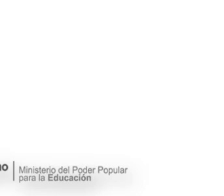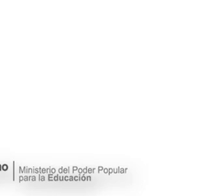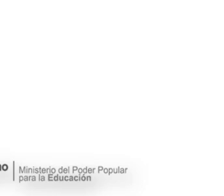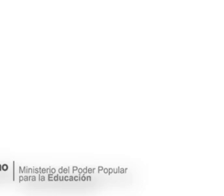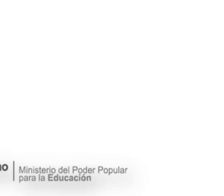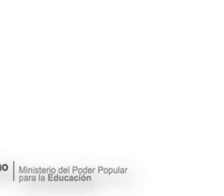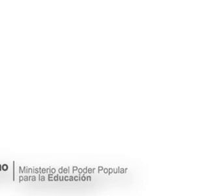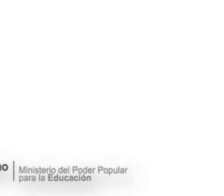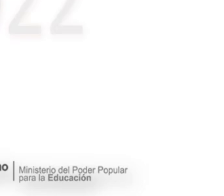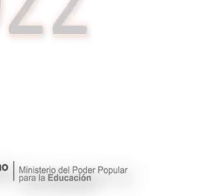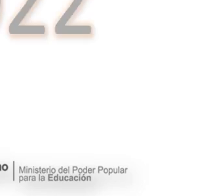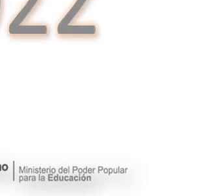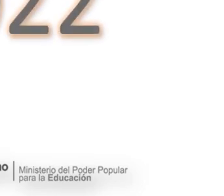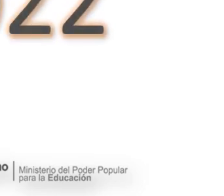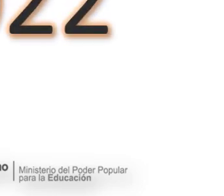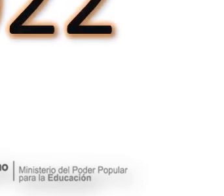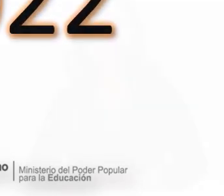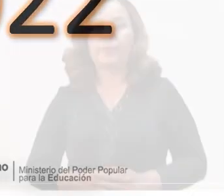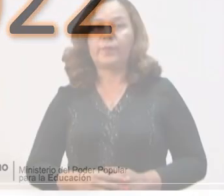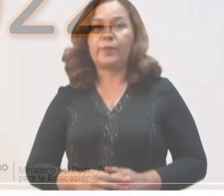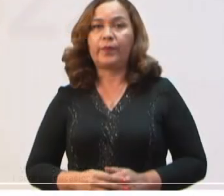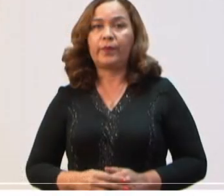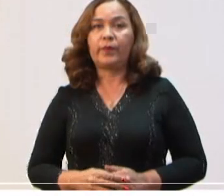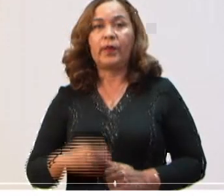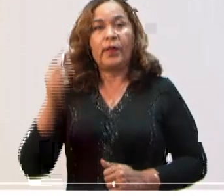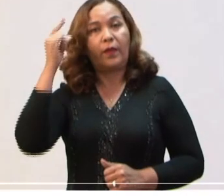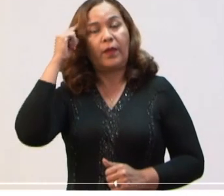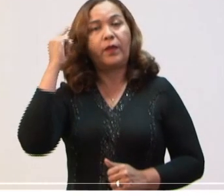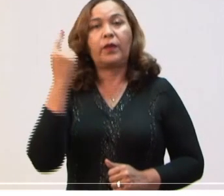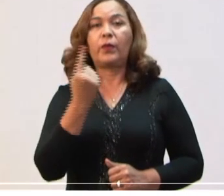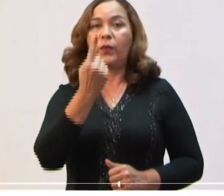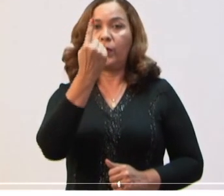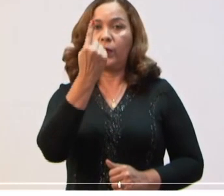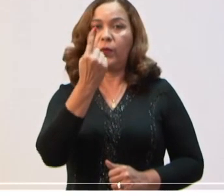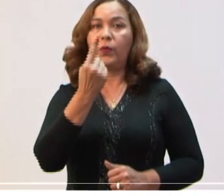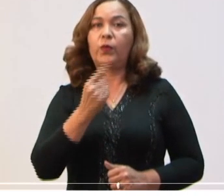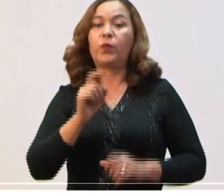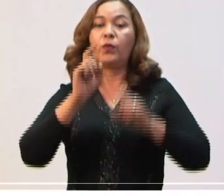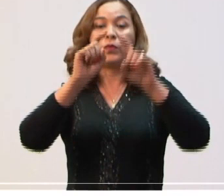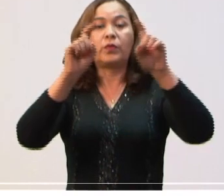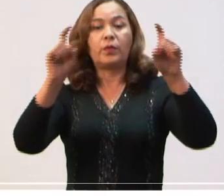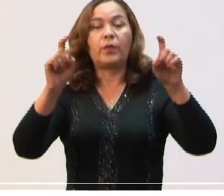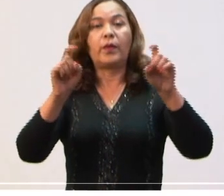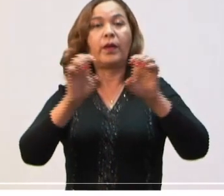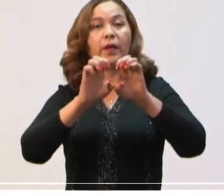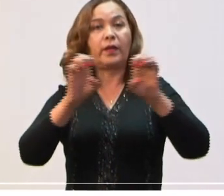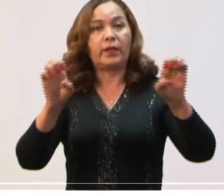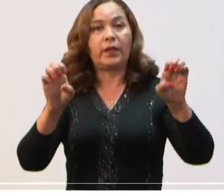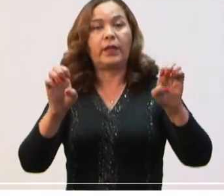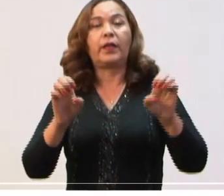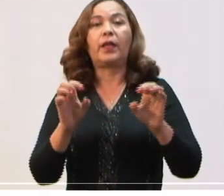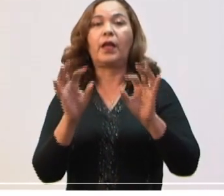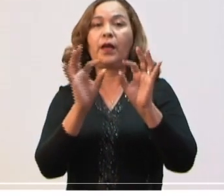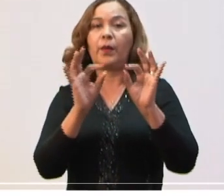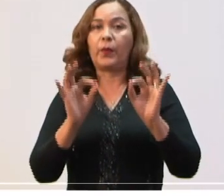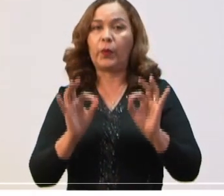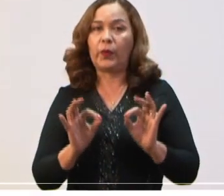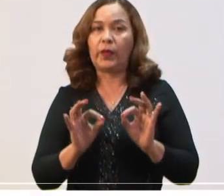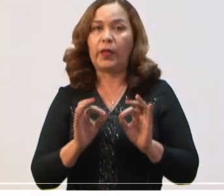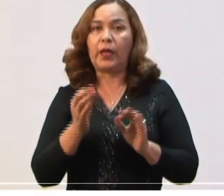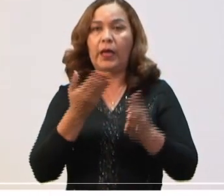mes de junio día 1 simposio curricular de la